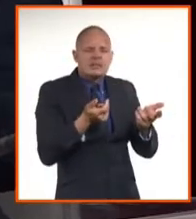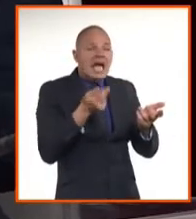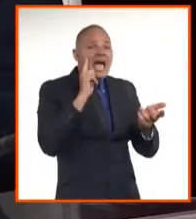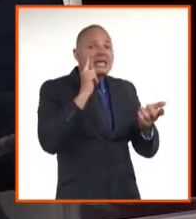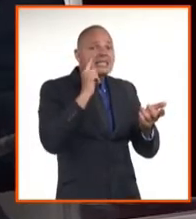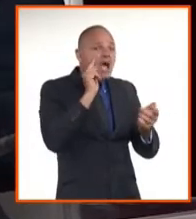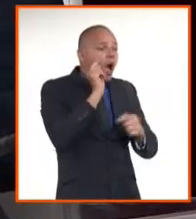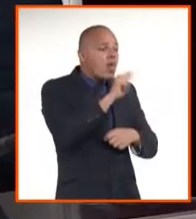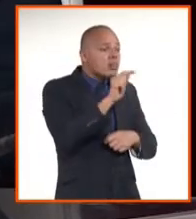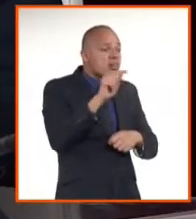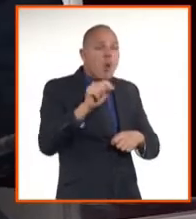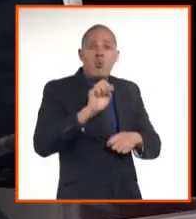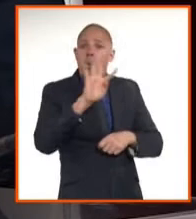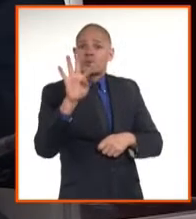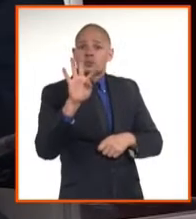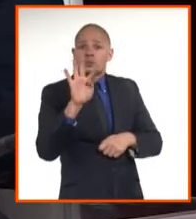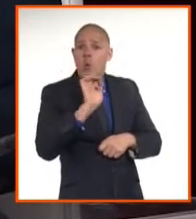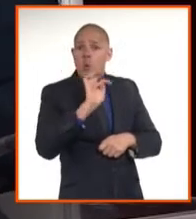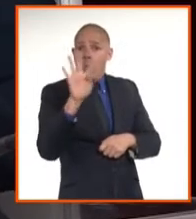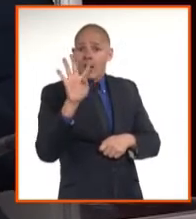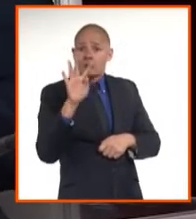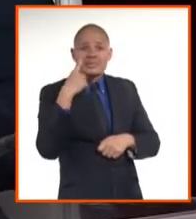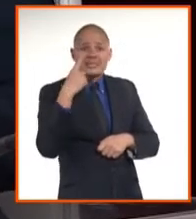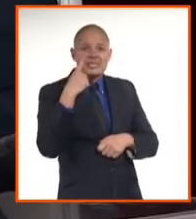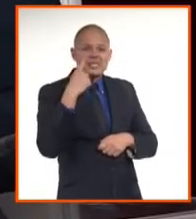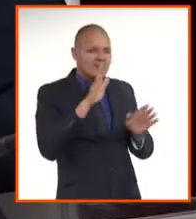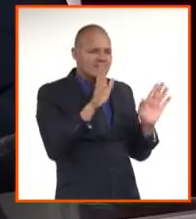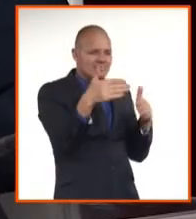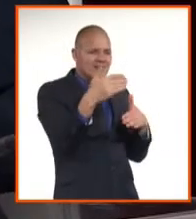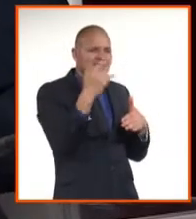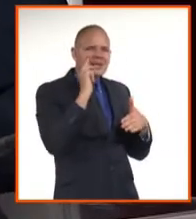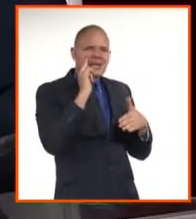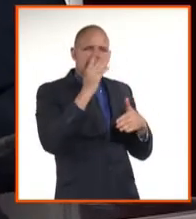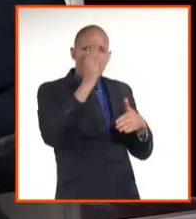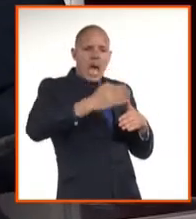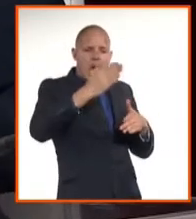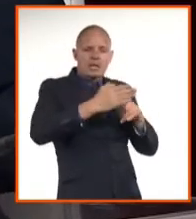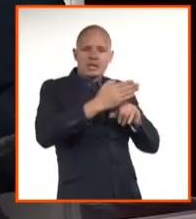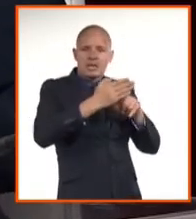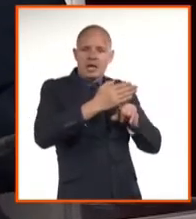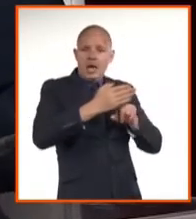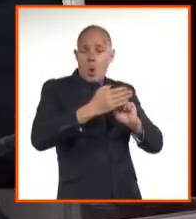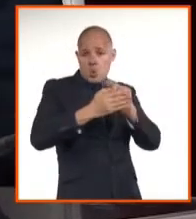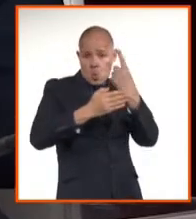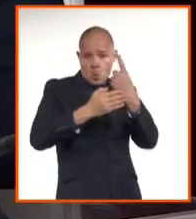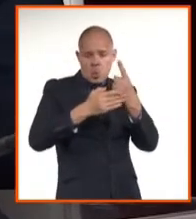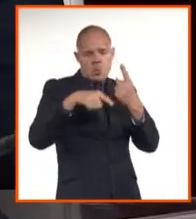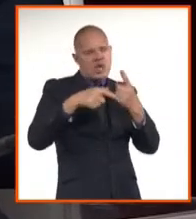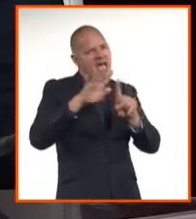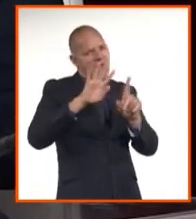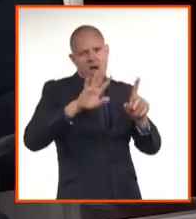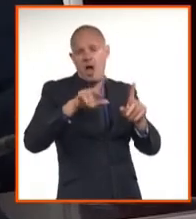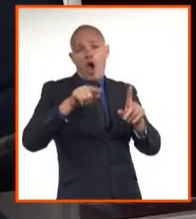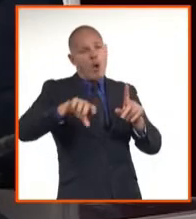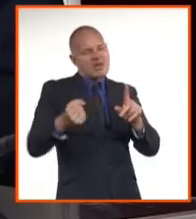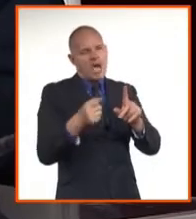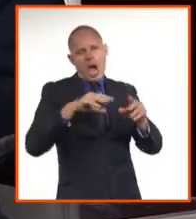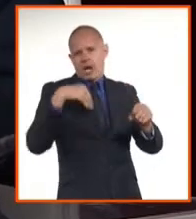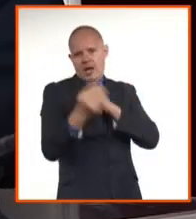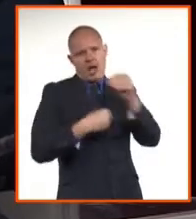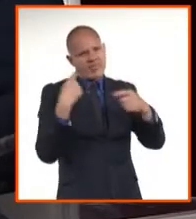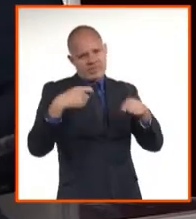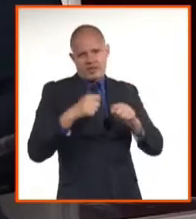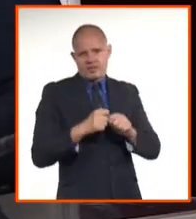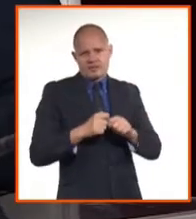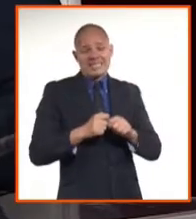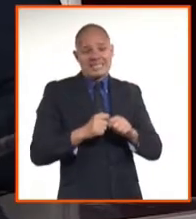pared lateral derecha dañados. Uno de la pared intermedia y tres en la pared lateral derecha que hay que cambiarlo. Es decir, que ahí hay que poner tramos de tubos